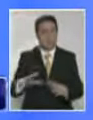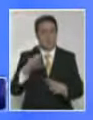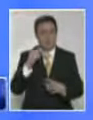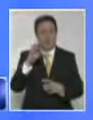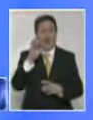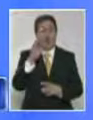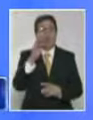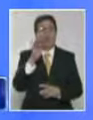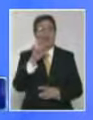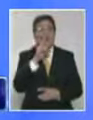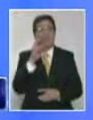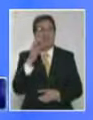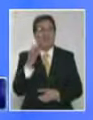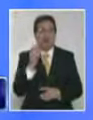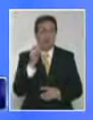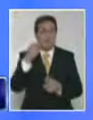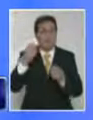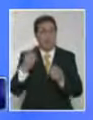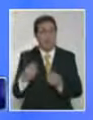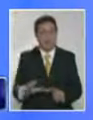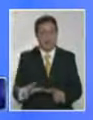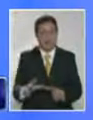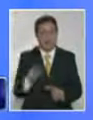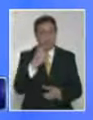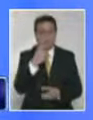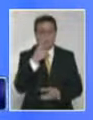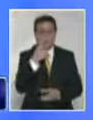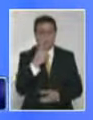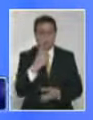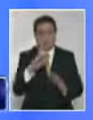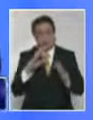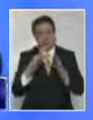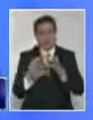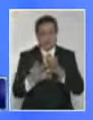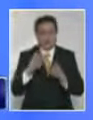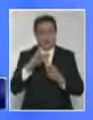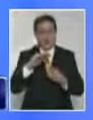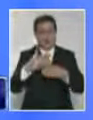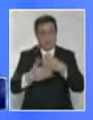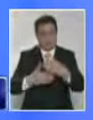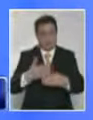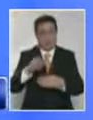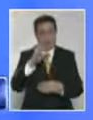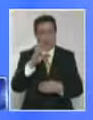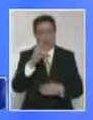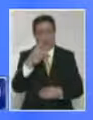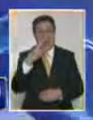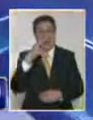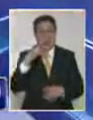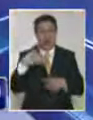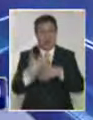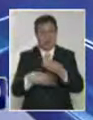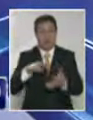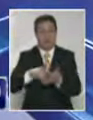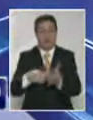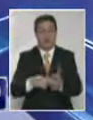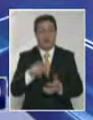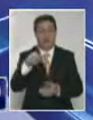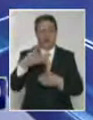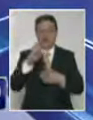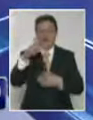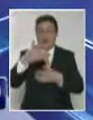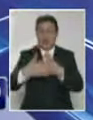objetividad, lamentablemente. Entonces eso también fue tensionando un poco la situación previa, ¿no? ¿Usted no sentía que el Mercurio jugó,